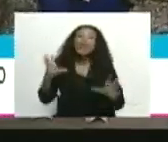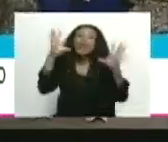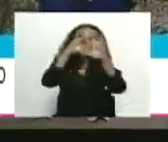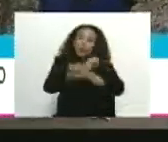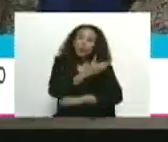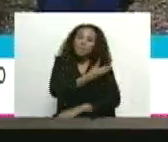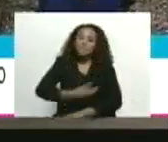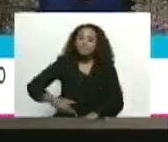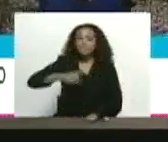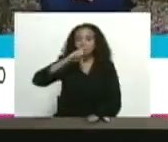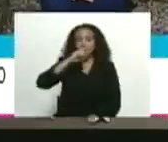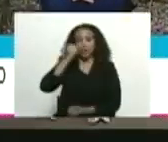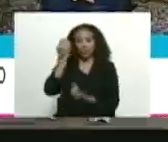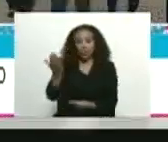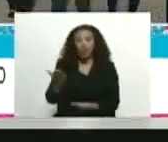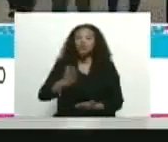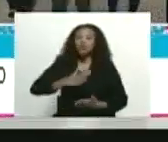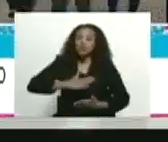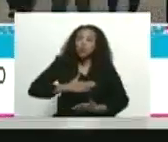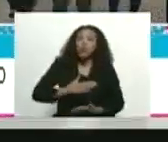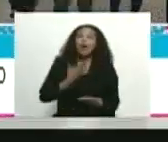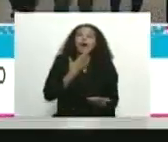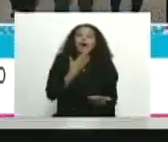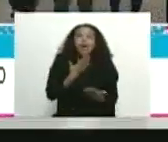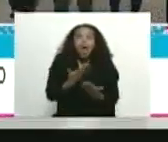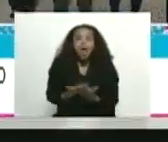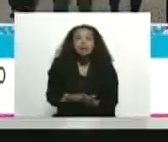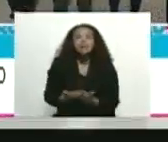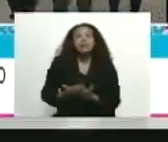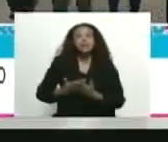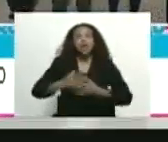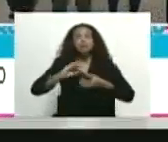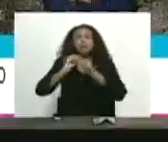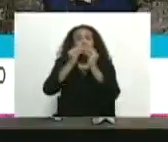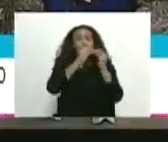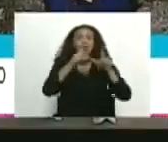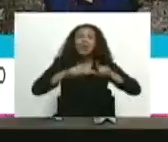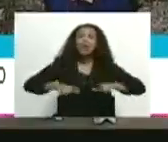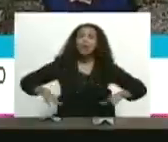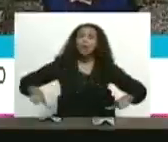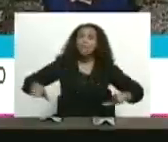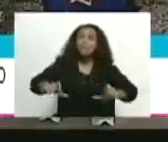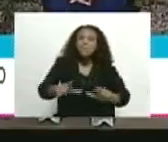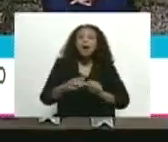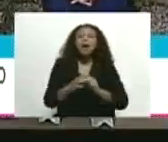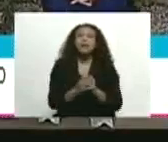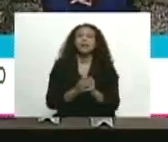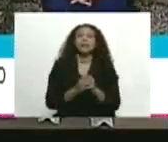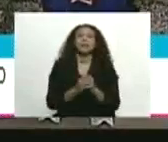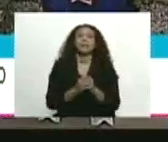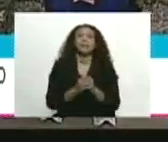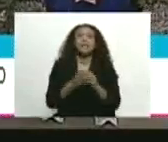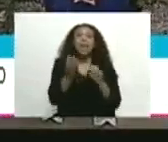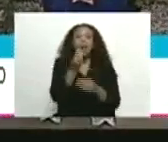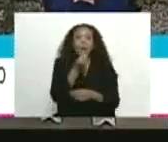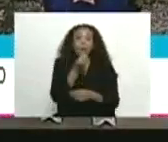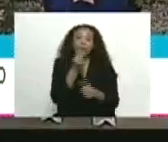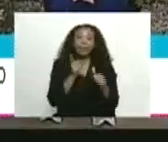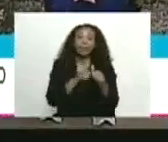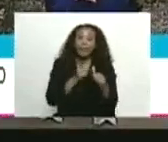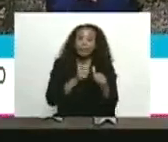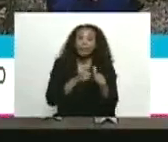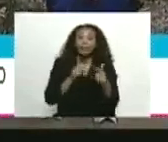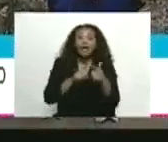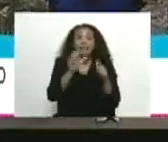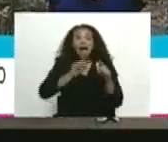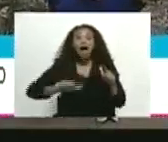presidente Nicolás Maduro. Hoy les quisiera dar las gracias por la rehabilitación de los comedores, de